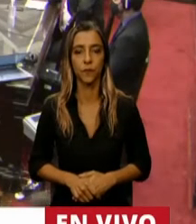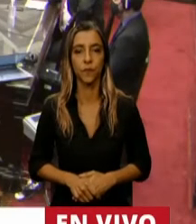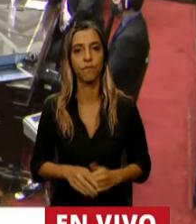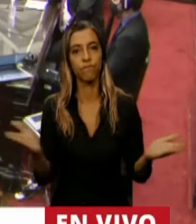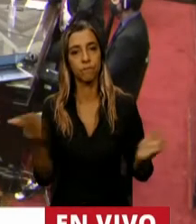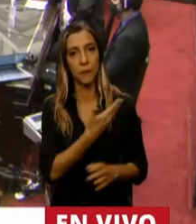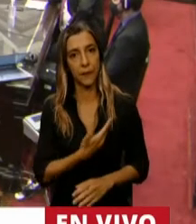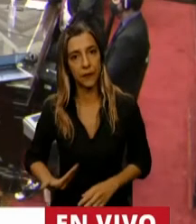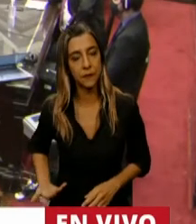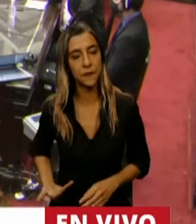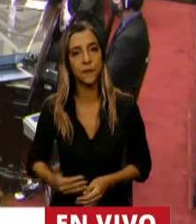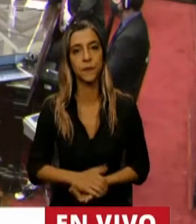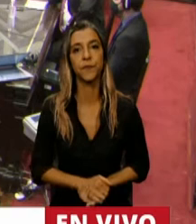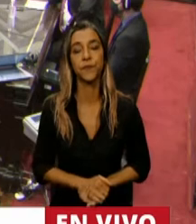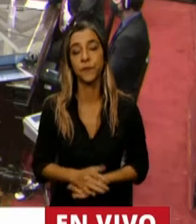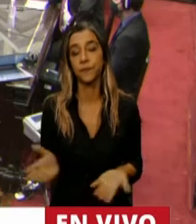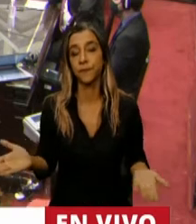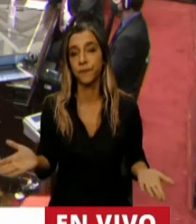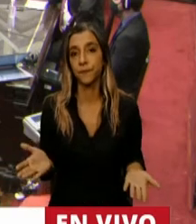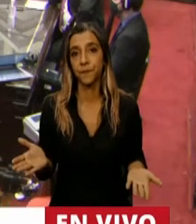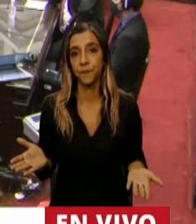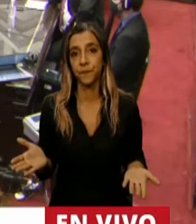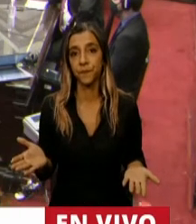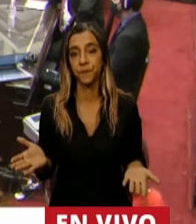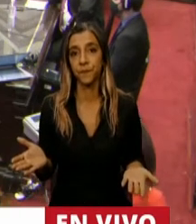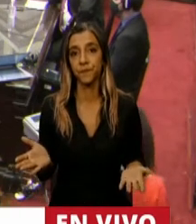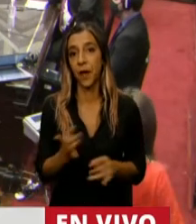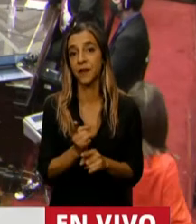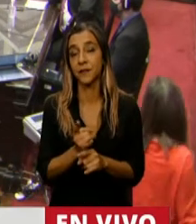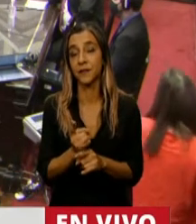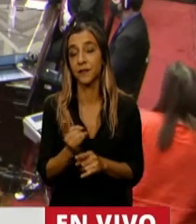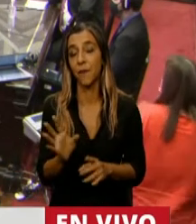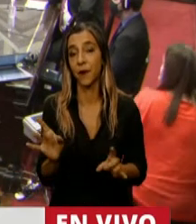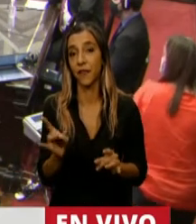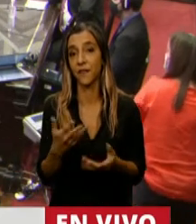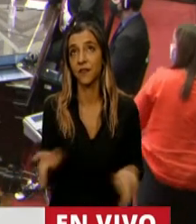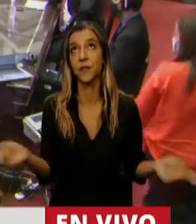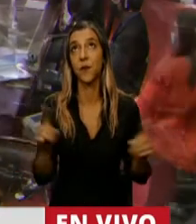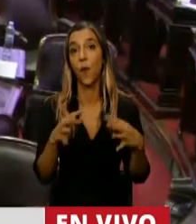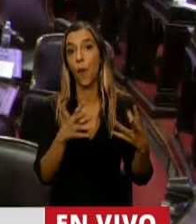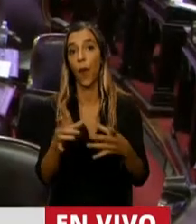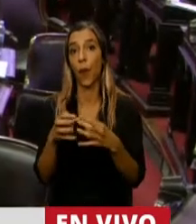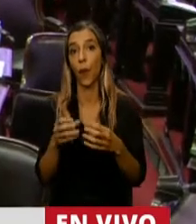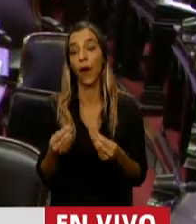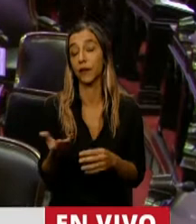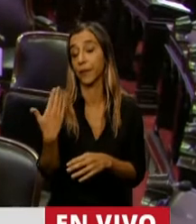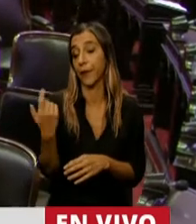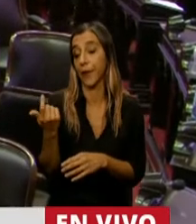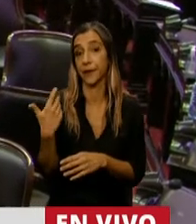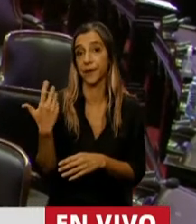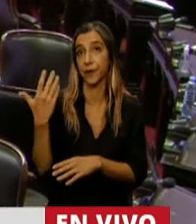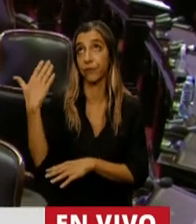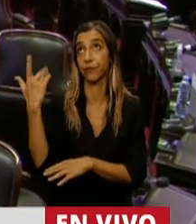Bueno, presidente, siempre cuesta volver a un tono de debate después de intervenciones como la de recién,